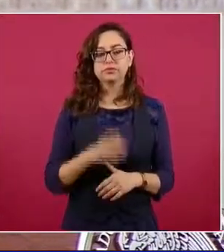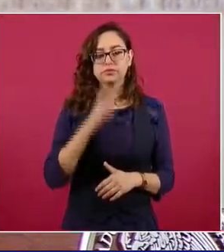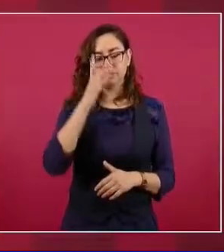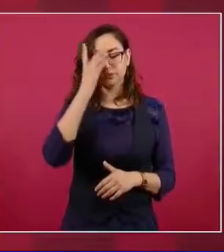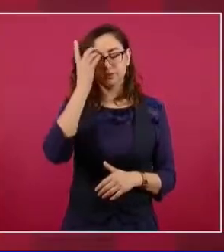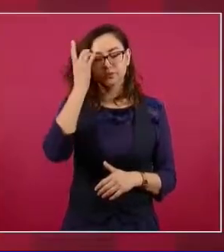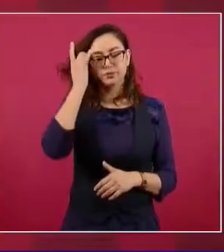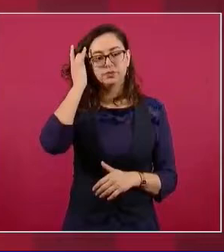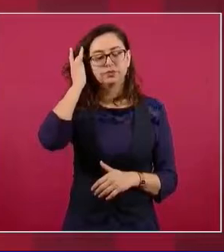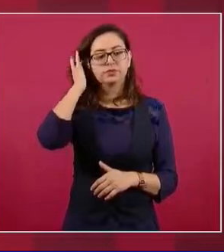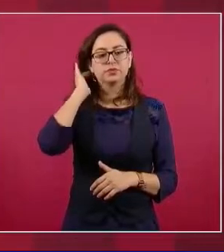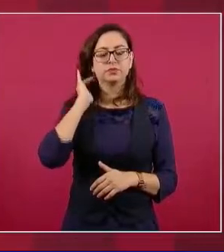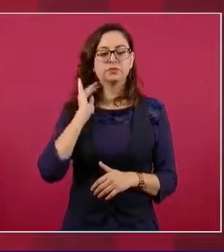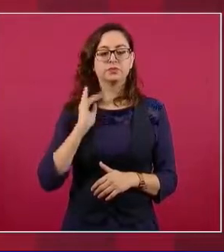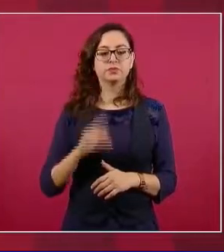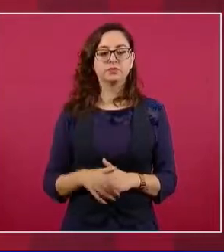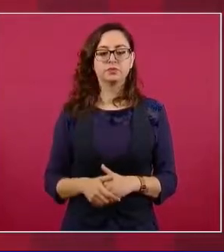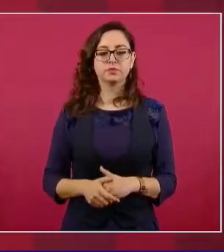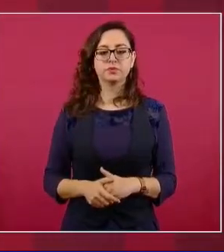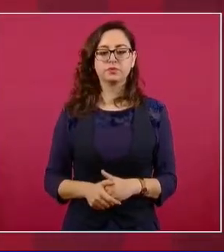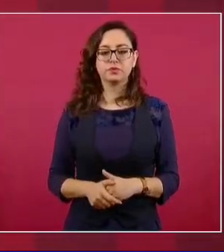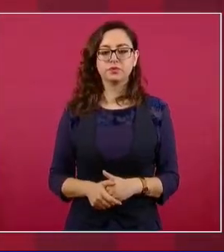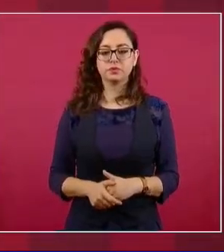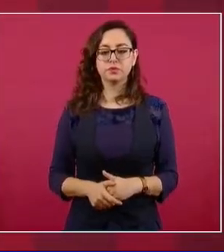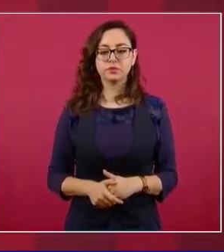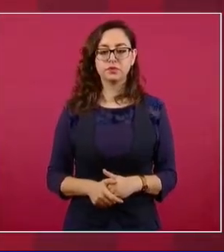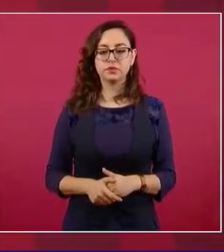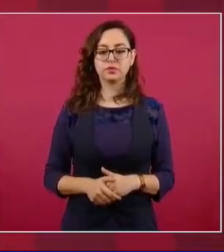porque consideramos de que